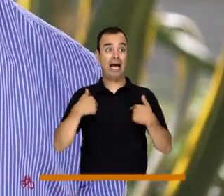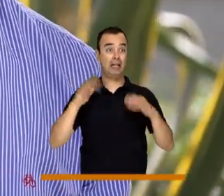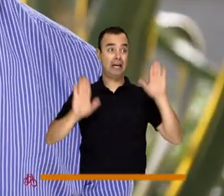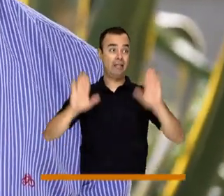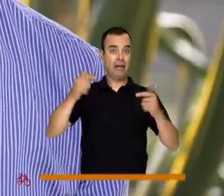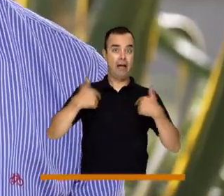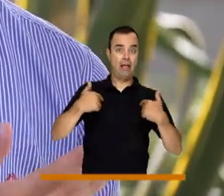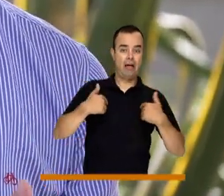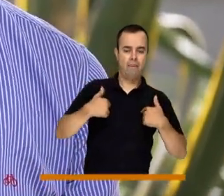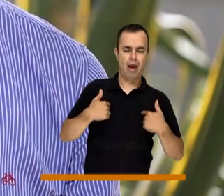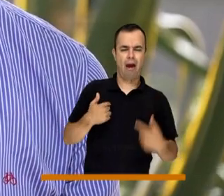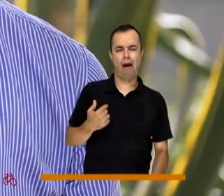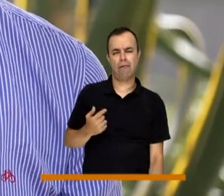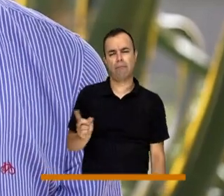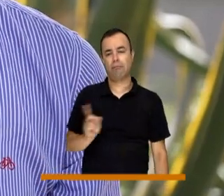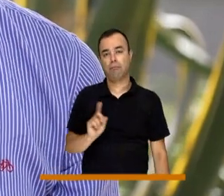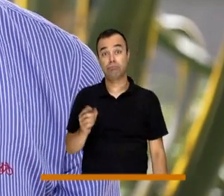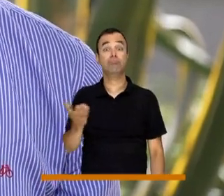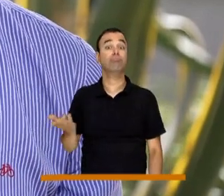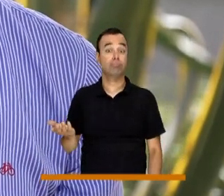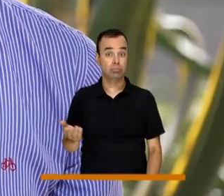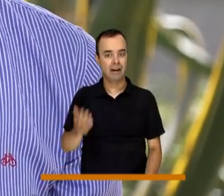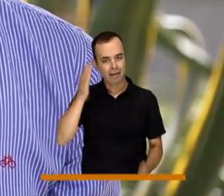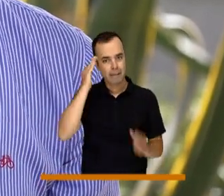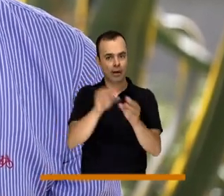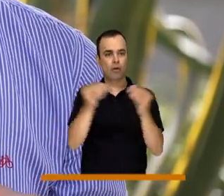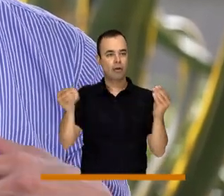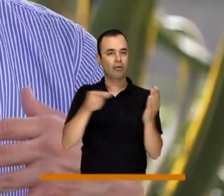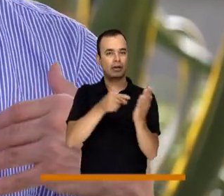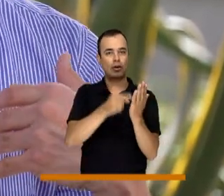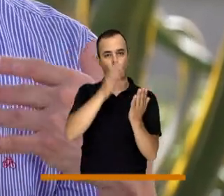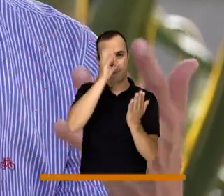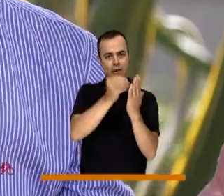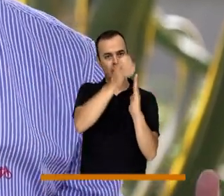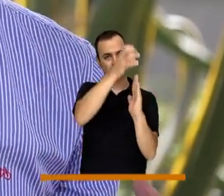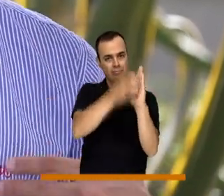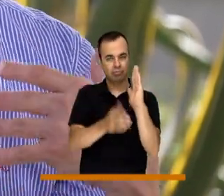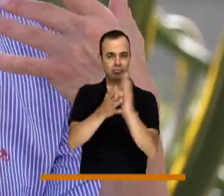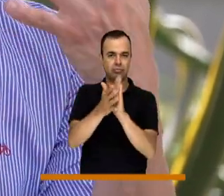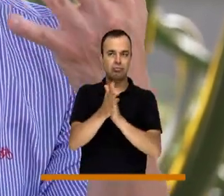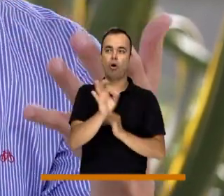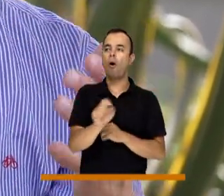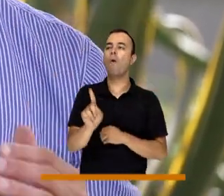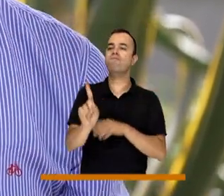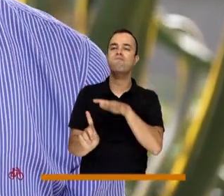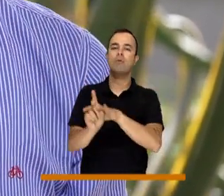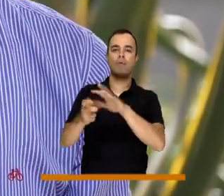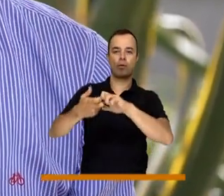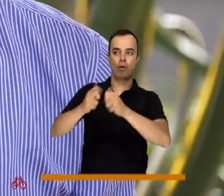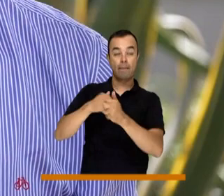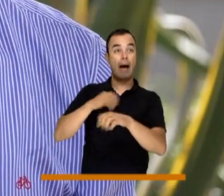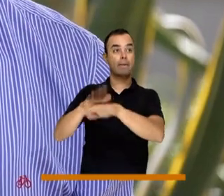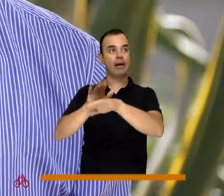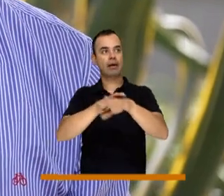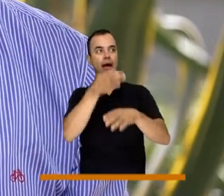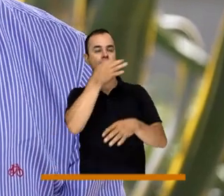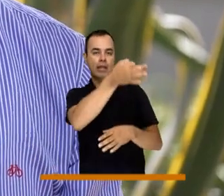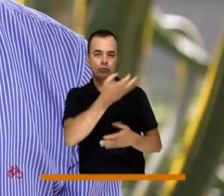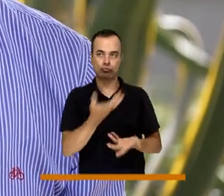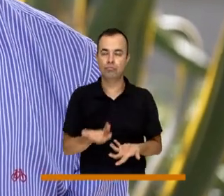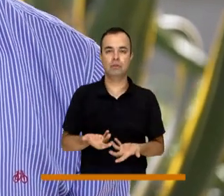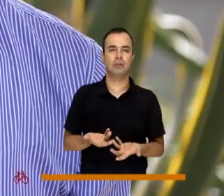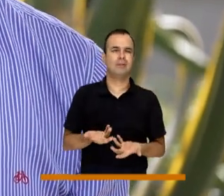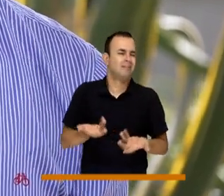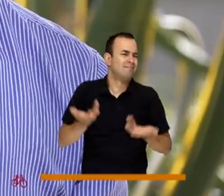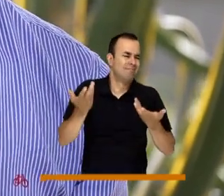reitero, no solo es el voto, no solo son las elecciones, sino simplemente a través de una columna de opinión o una denuncia que se haga sobre